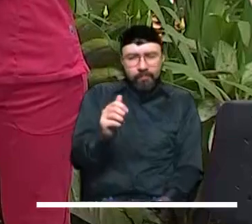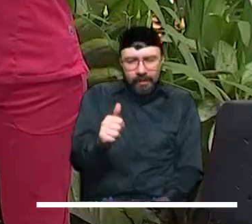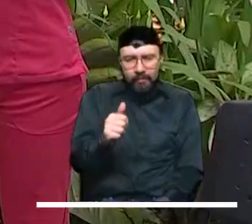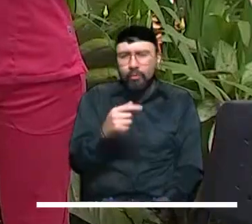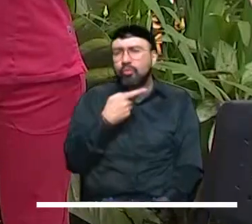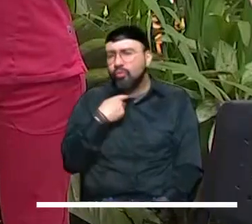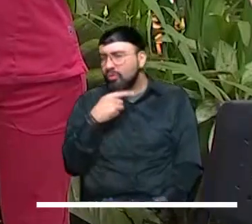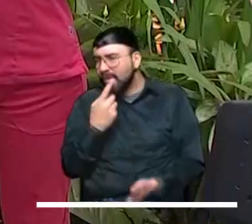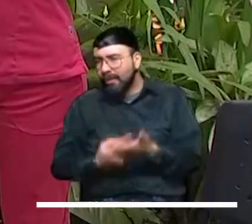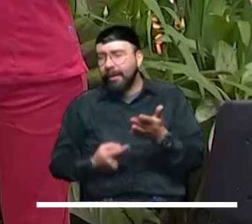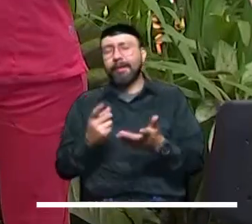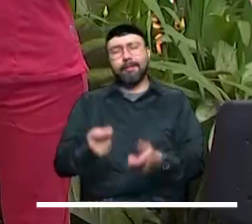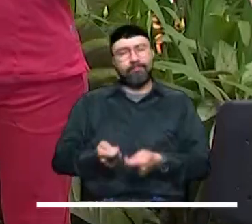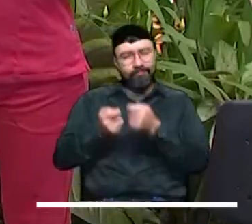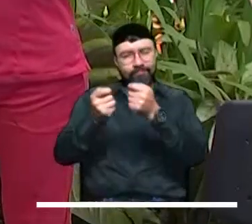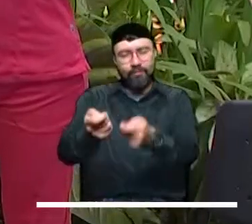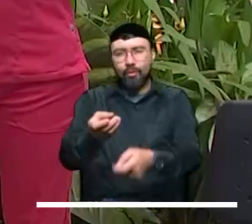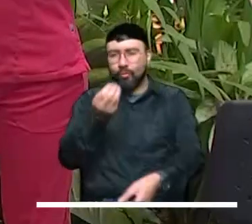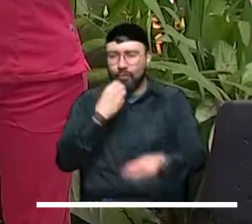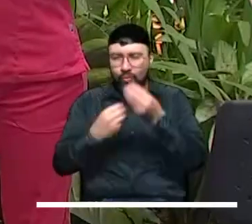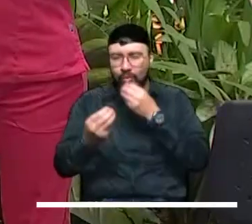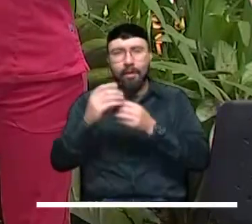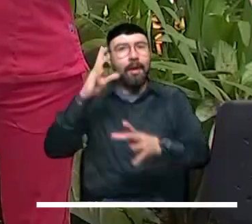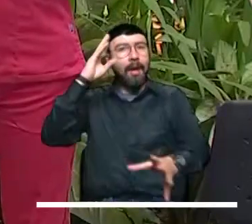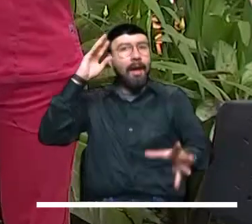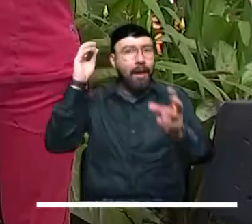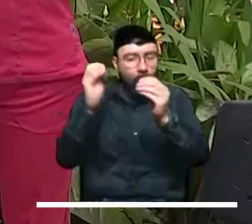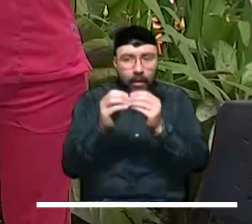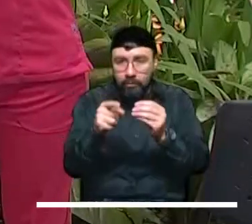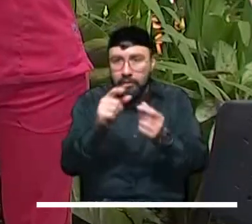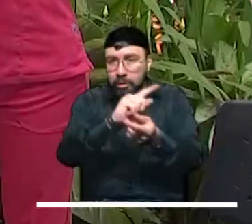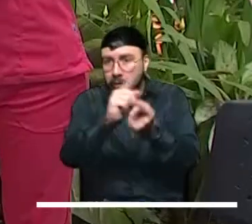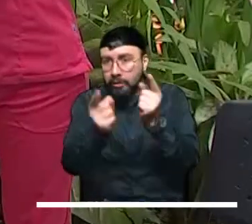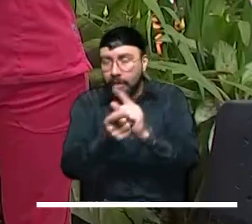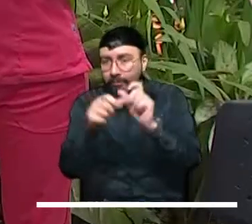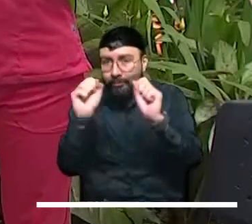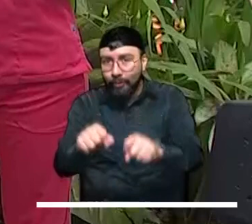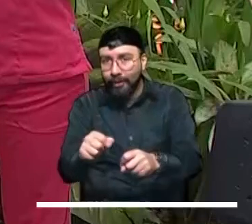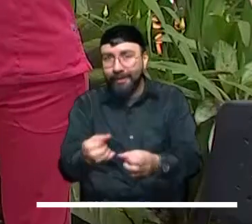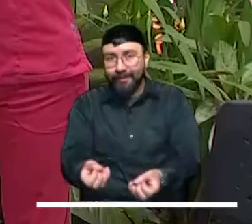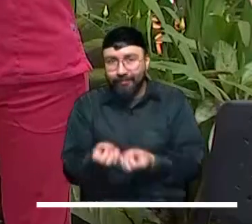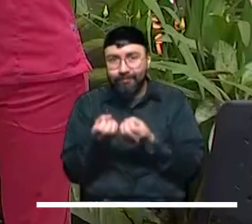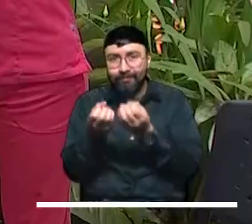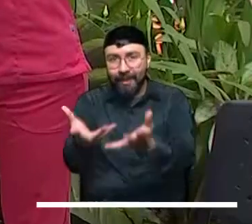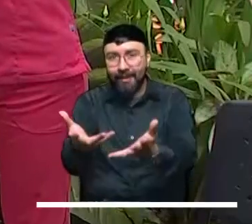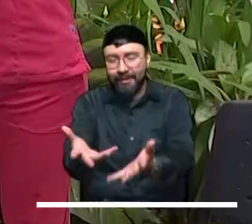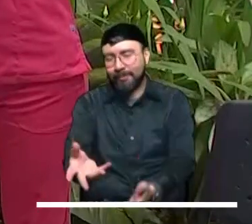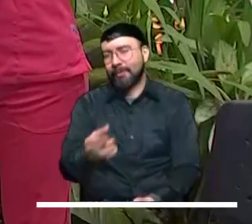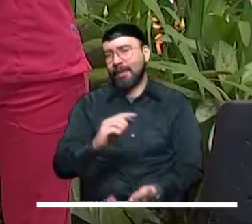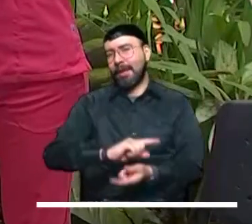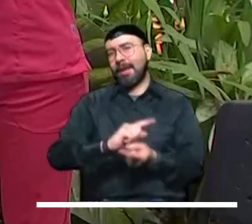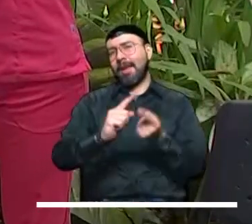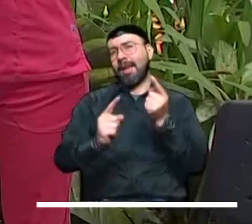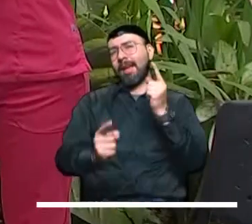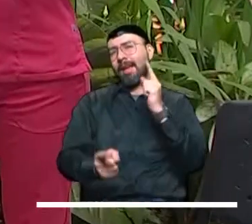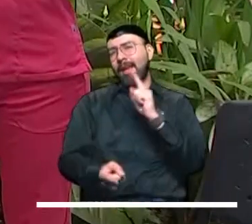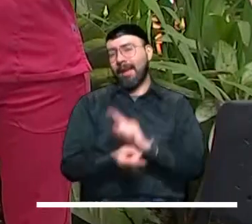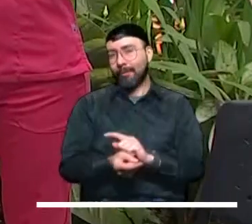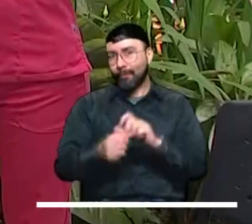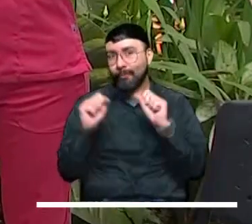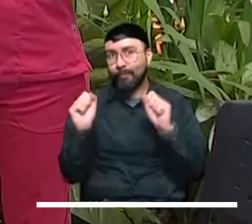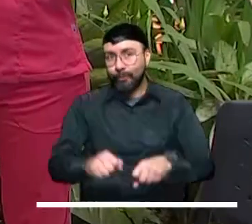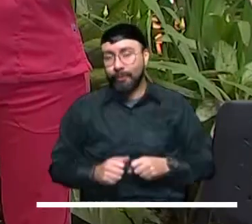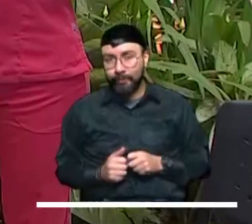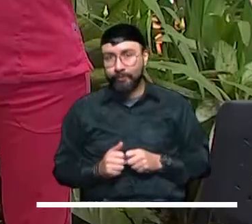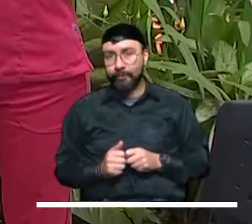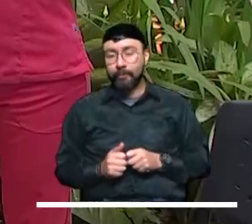Y realmente lo que buscamos es llegar a un acuerdo de qué cambios se pueden hacer para encontrar un cambio en el largo plazo. La idea